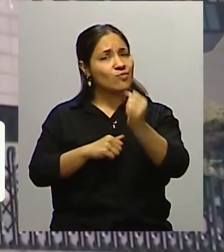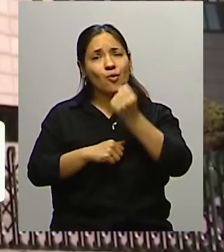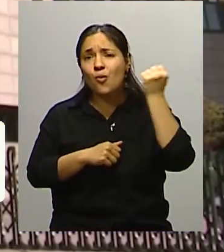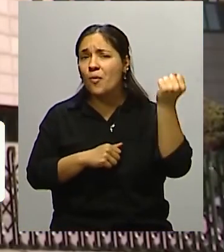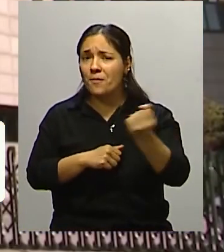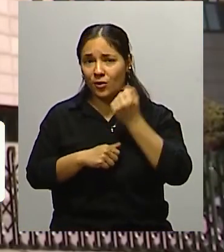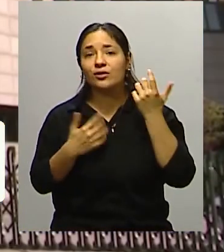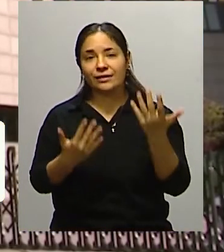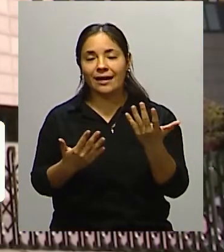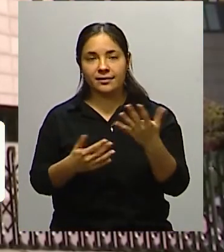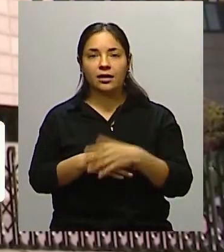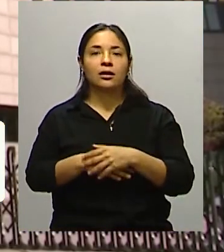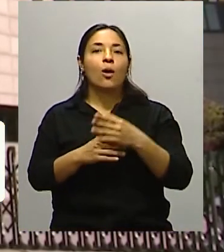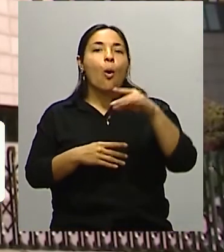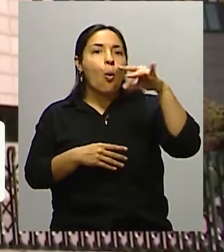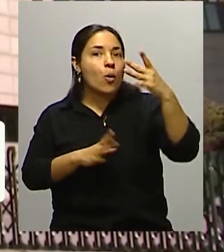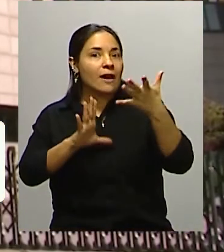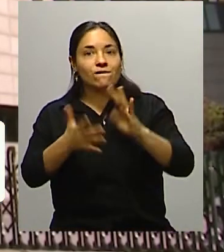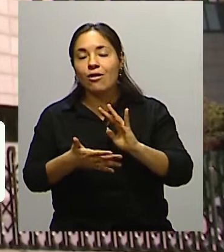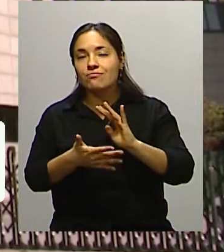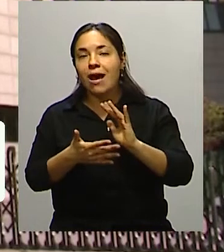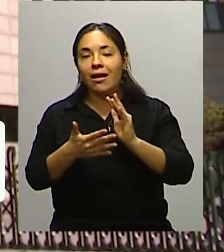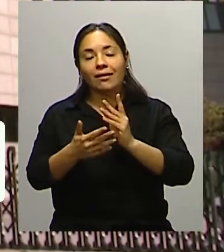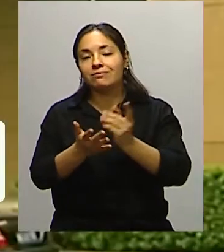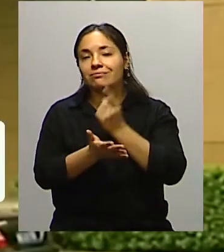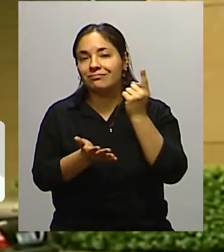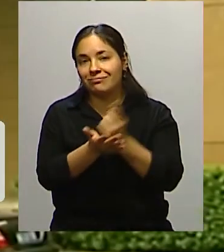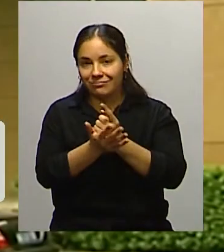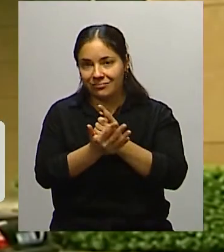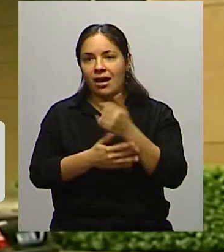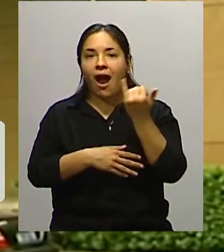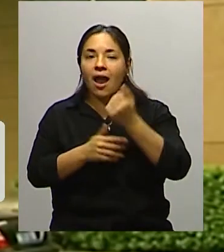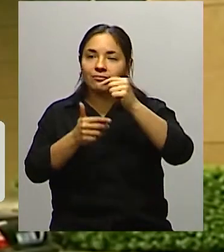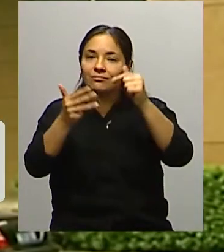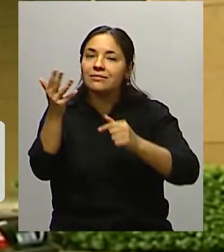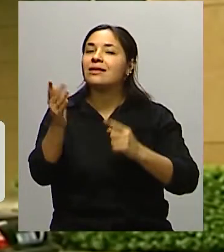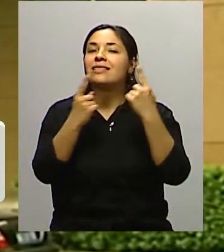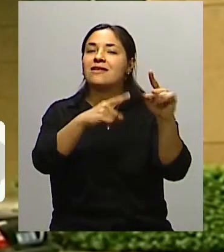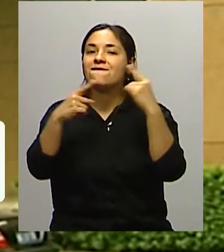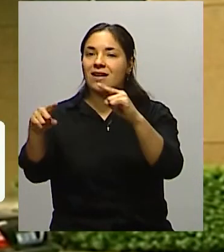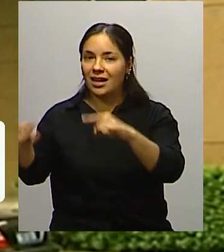no hay una manera única de concluir el conflicto, puede haber distintas variantes.